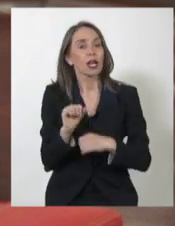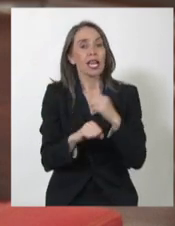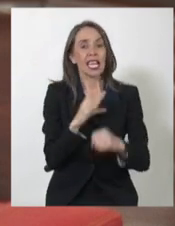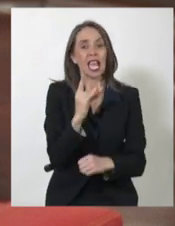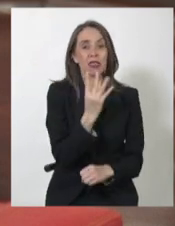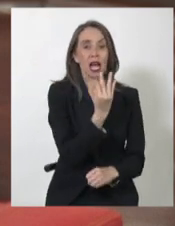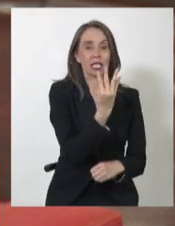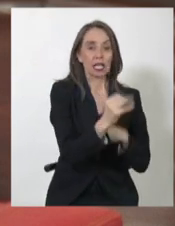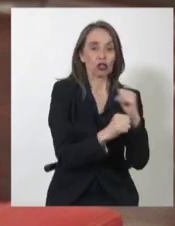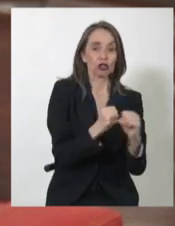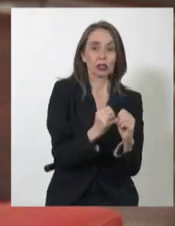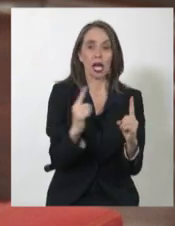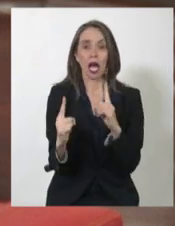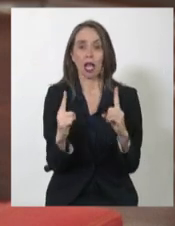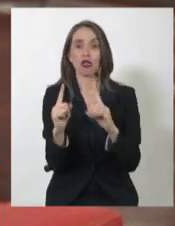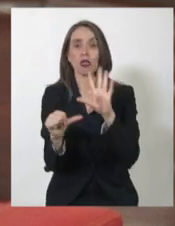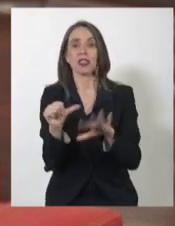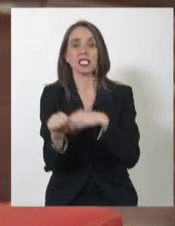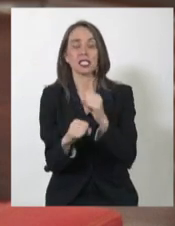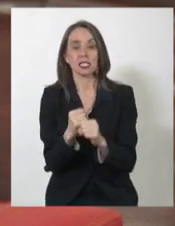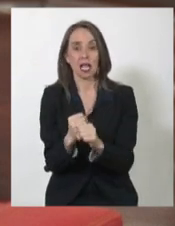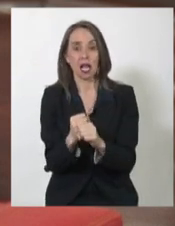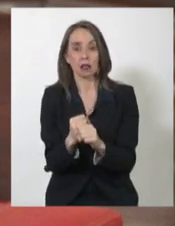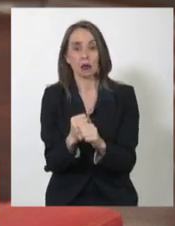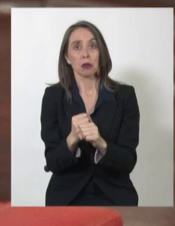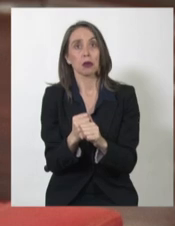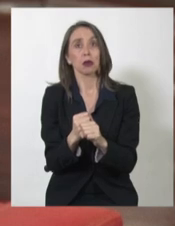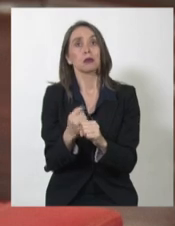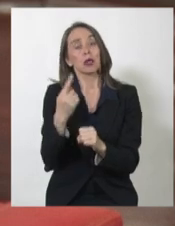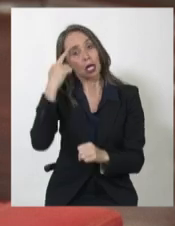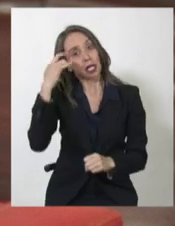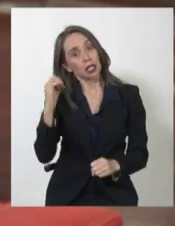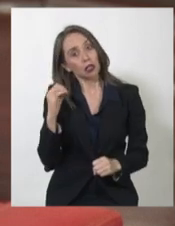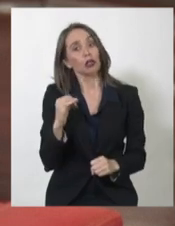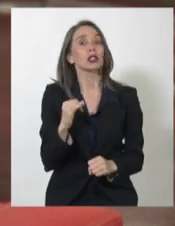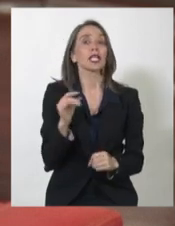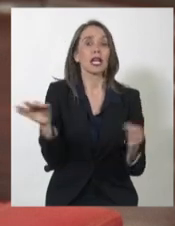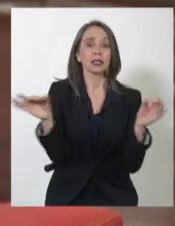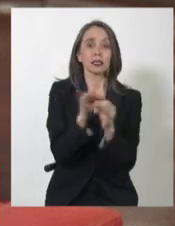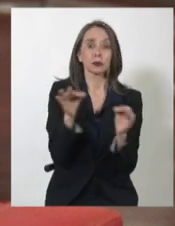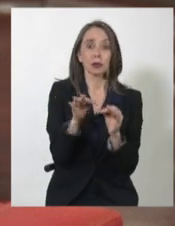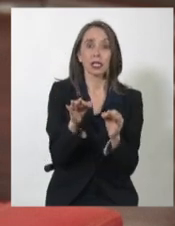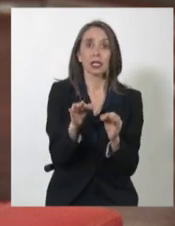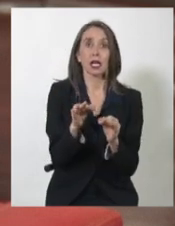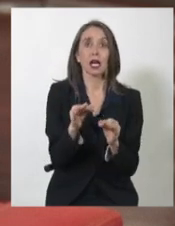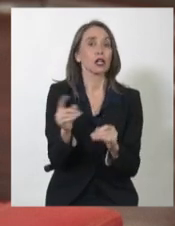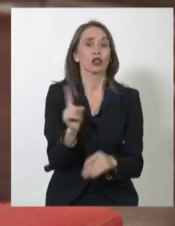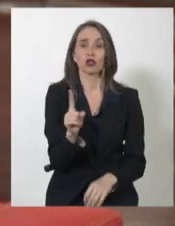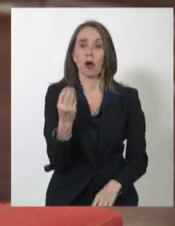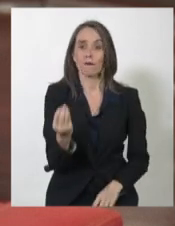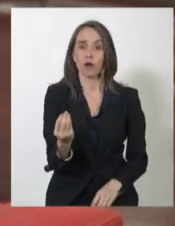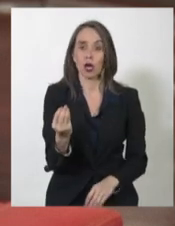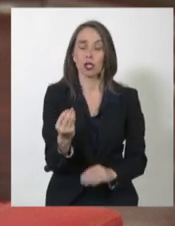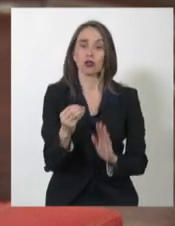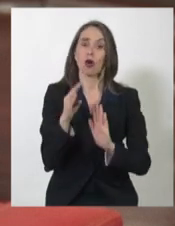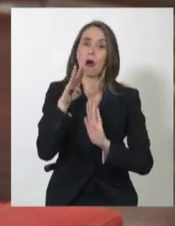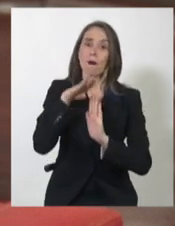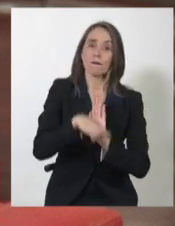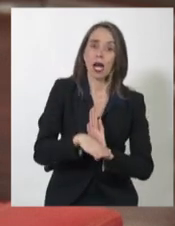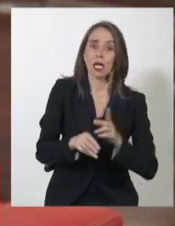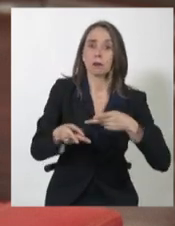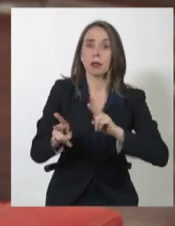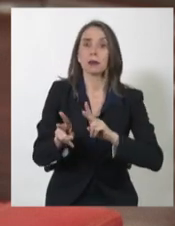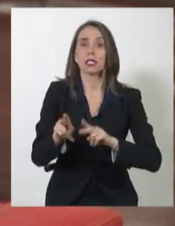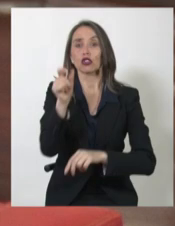los 14 y los 16 años, ¿no? Y creo que conviene precisar que no sería adecuado rebajarla a los 14